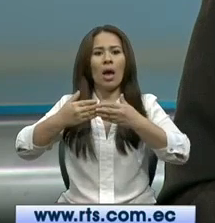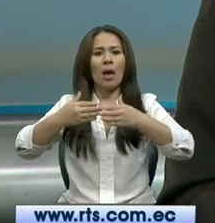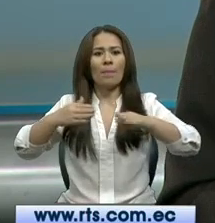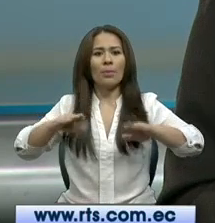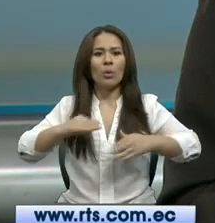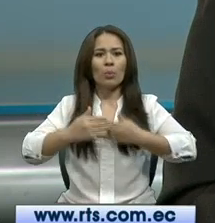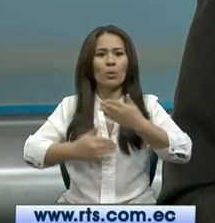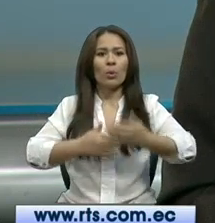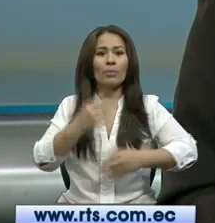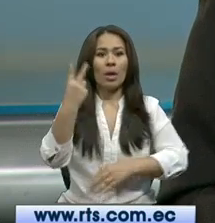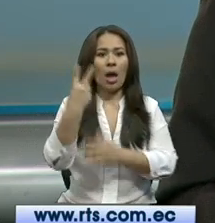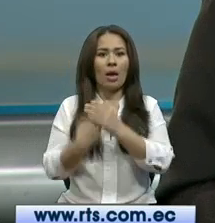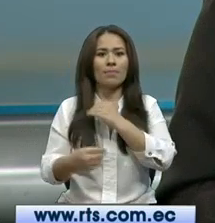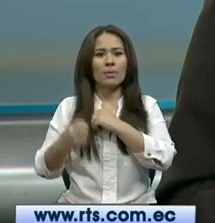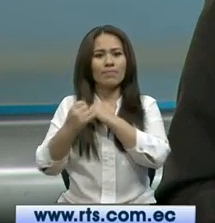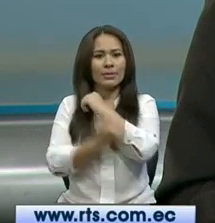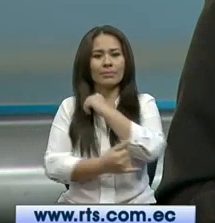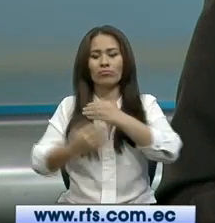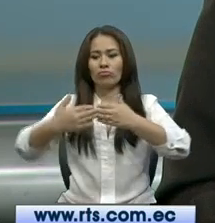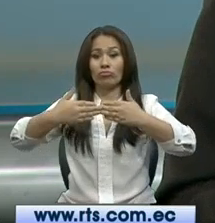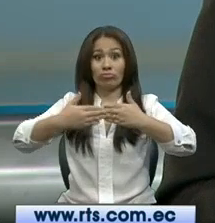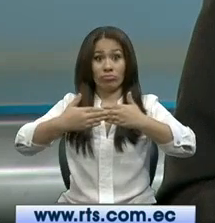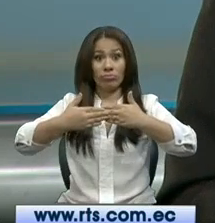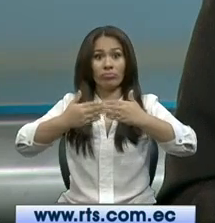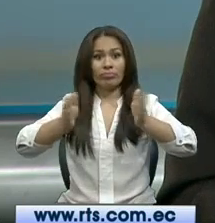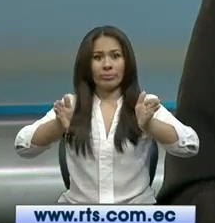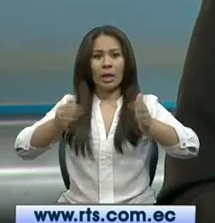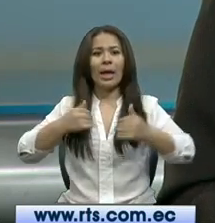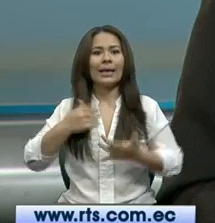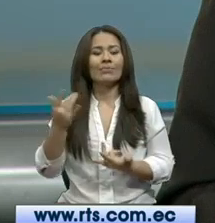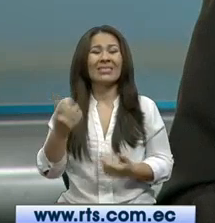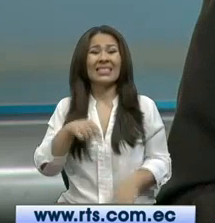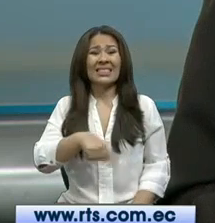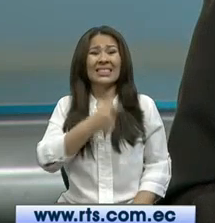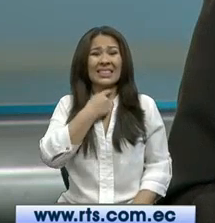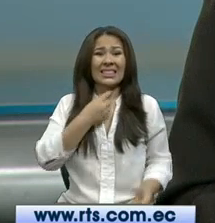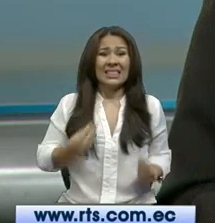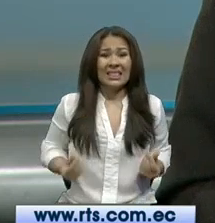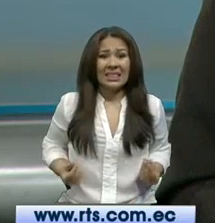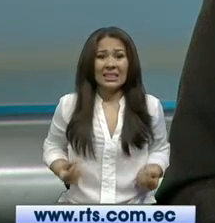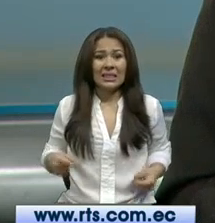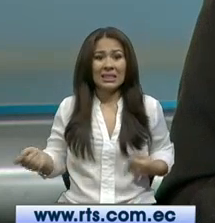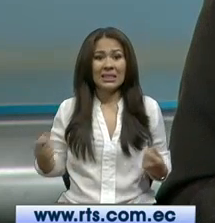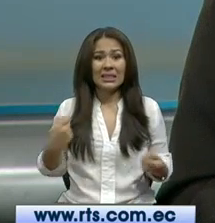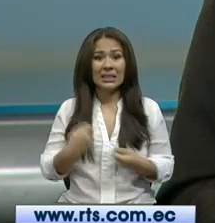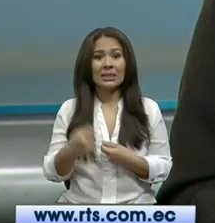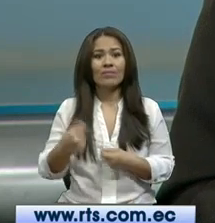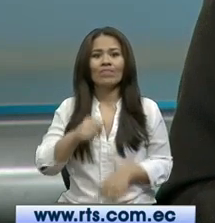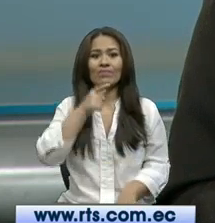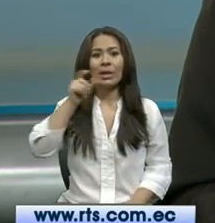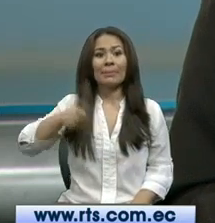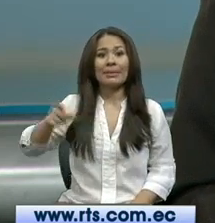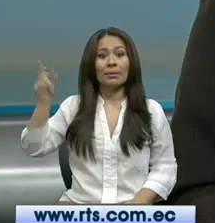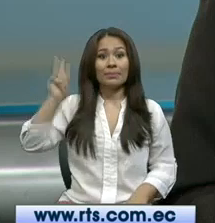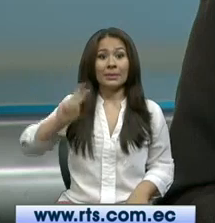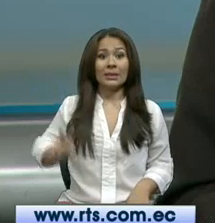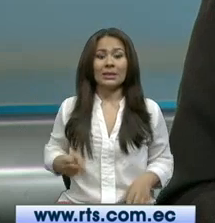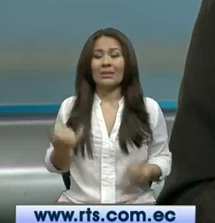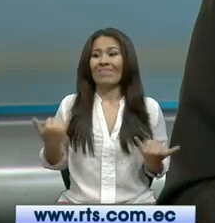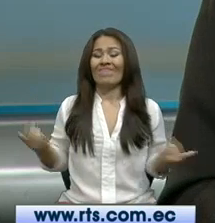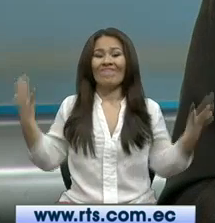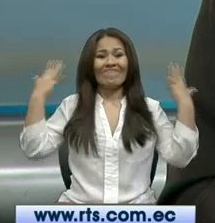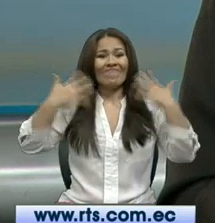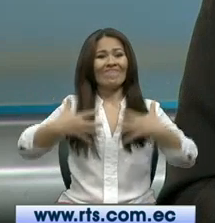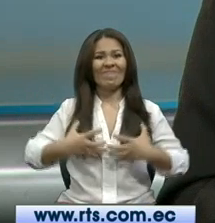frontera entre estos dos países. Mientras tanto, continúa la escasez de dinero en efectivo y los venezolanos se encuentran en medio de